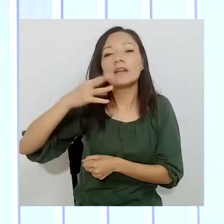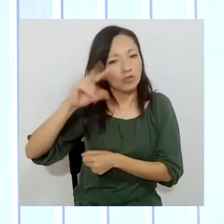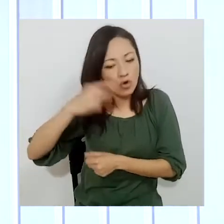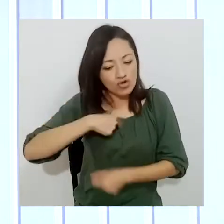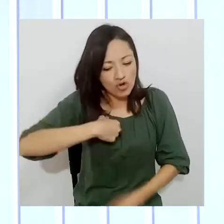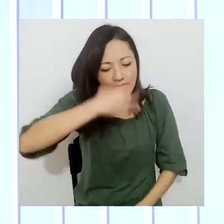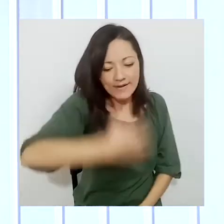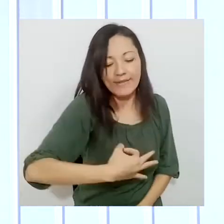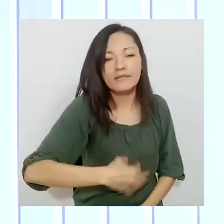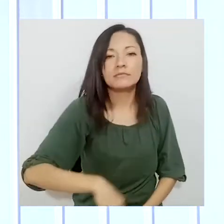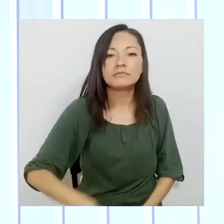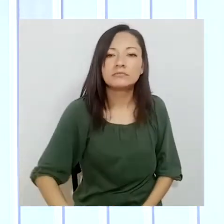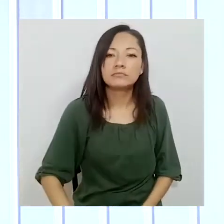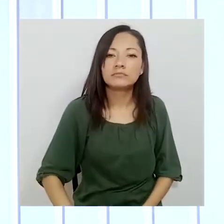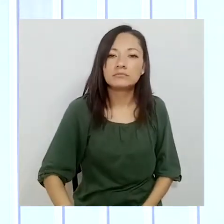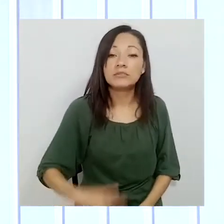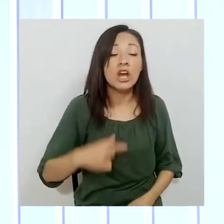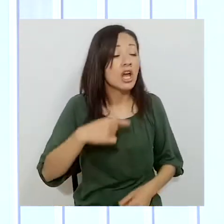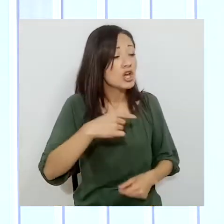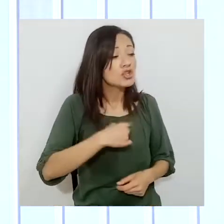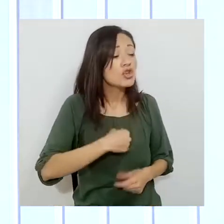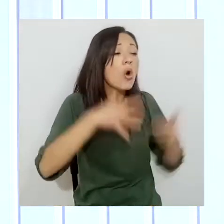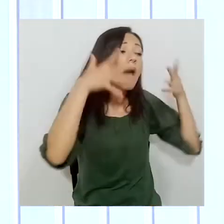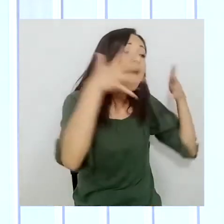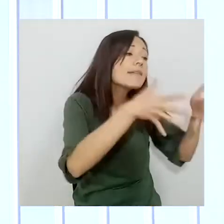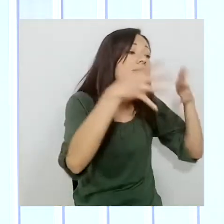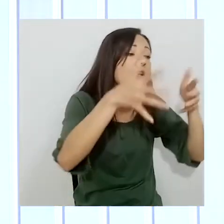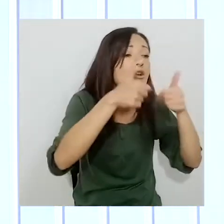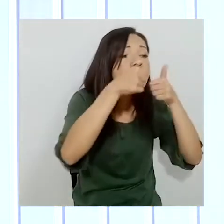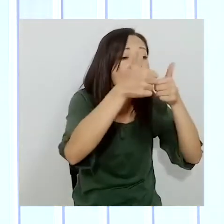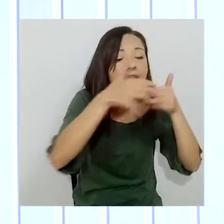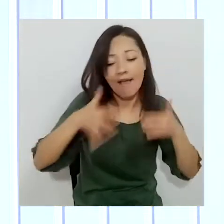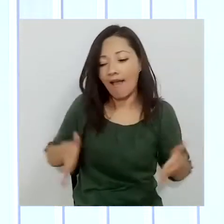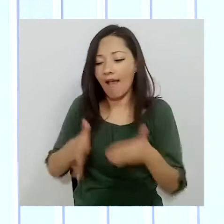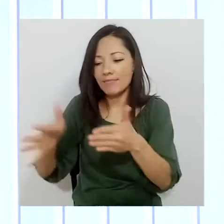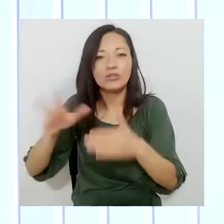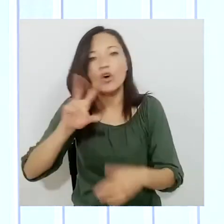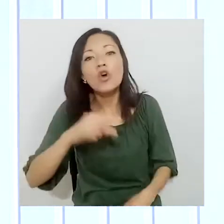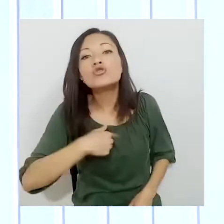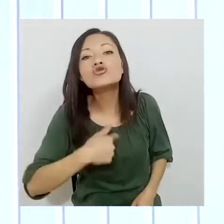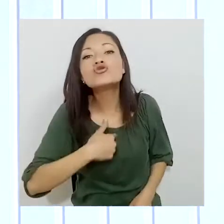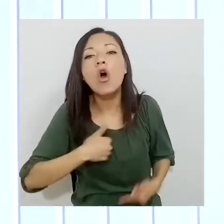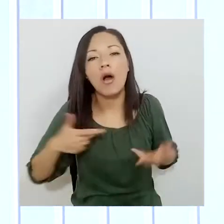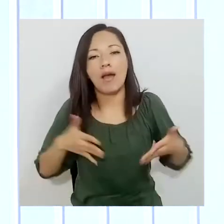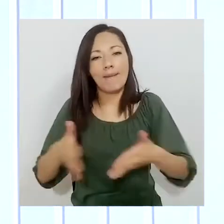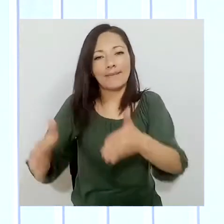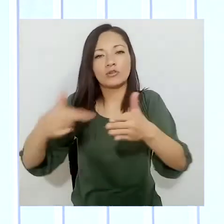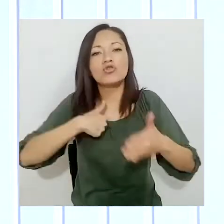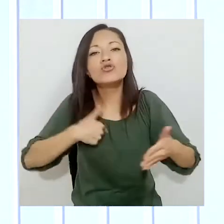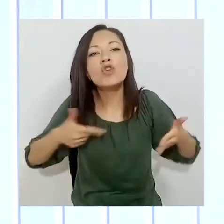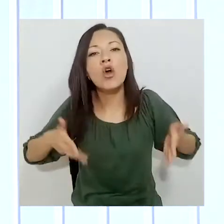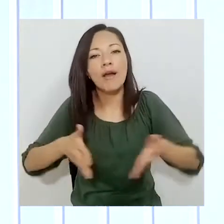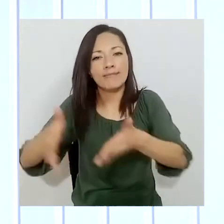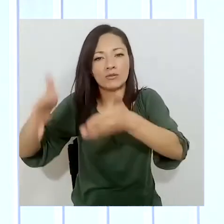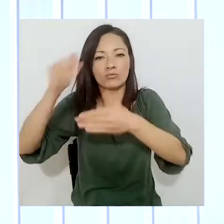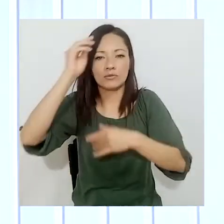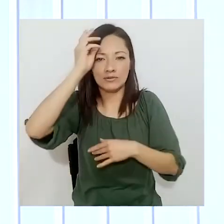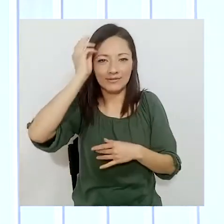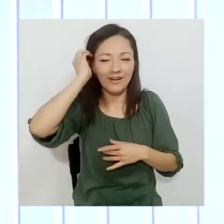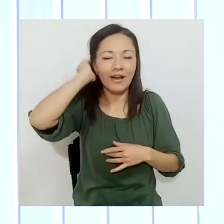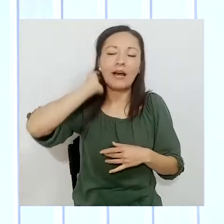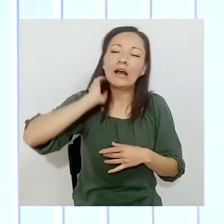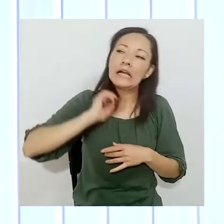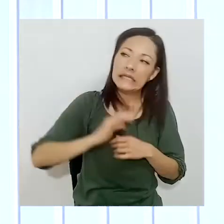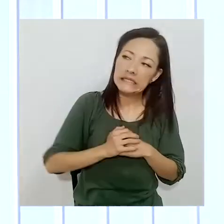¿Sabe qué? Yo no enseño bien el camino, yo soy el camino. Él es el camino. Cuando nosotros vemos